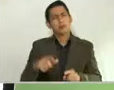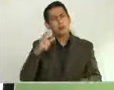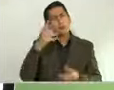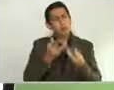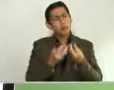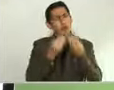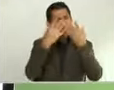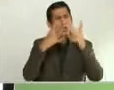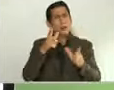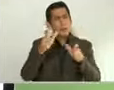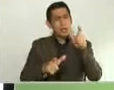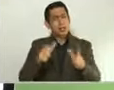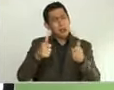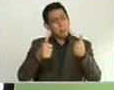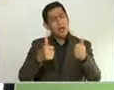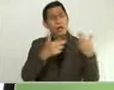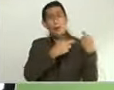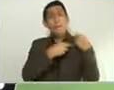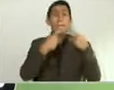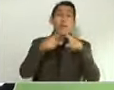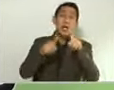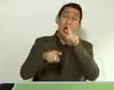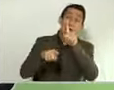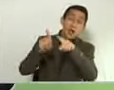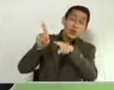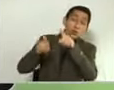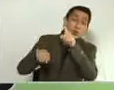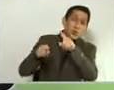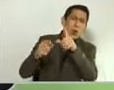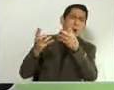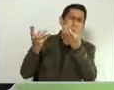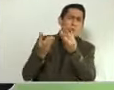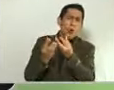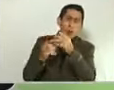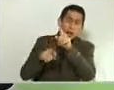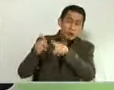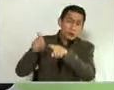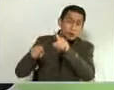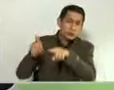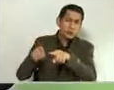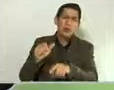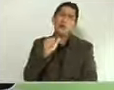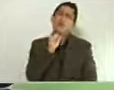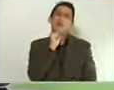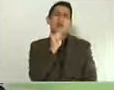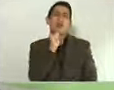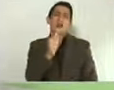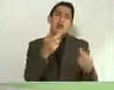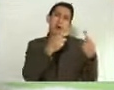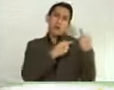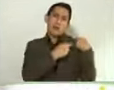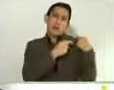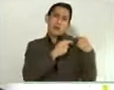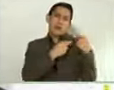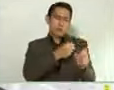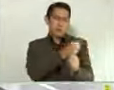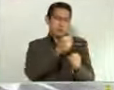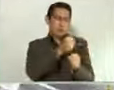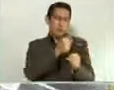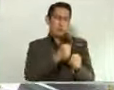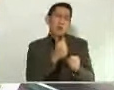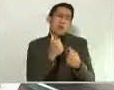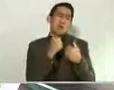bien. Pero cuando existen malos vecinos y te van a tirar la basura en su casa, en tu casa y no en la de ellos, y te dejan sucio el